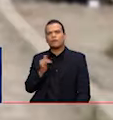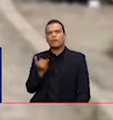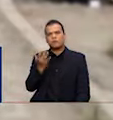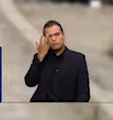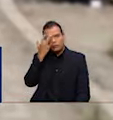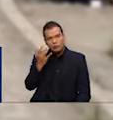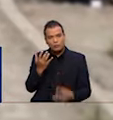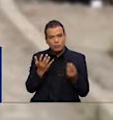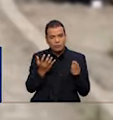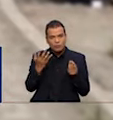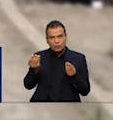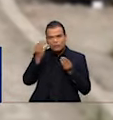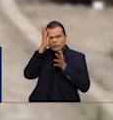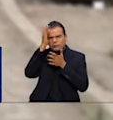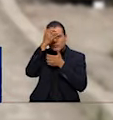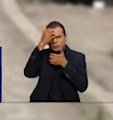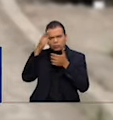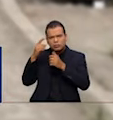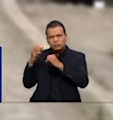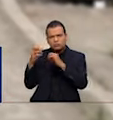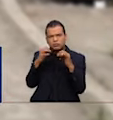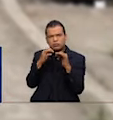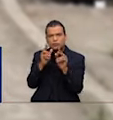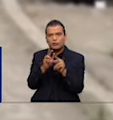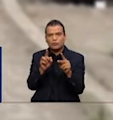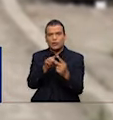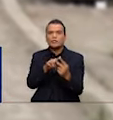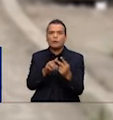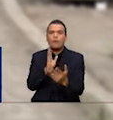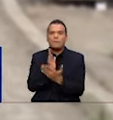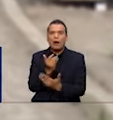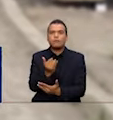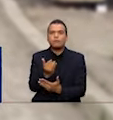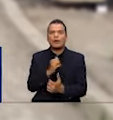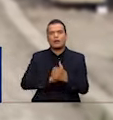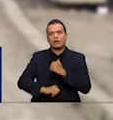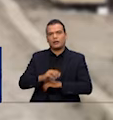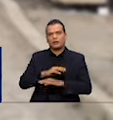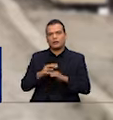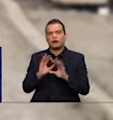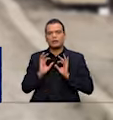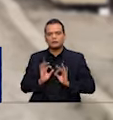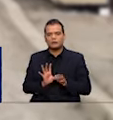armados ilegales que dejó a dos personas heridas. El ejército permanece en la zona con el fin de prevenir